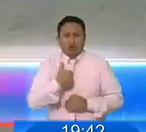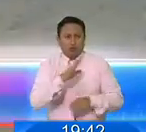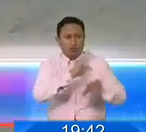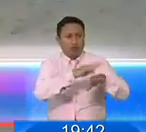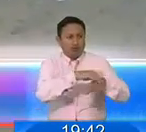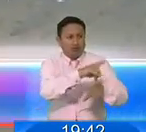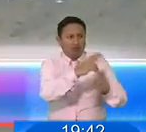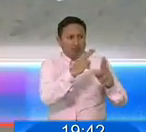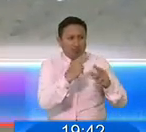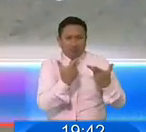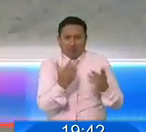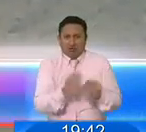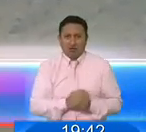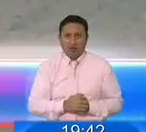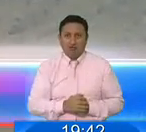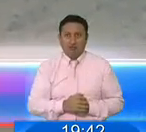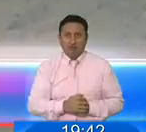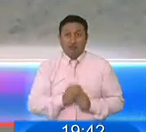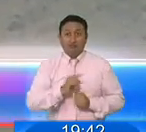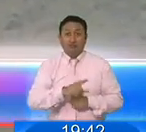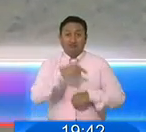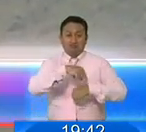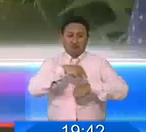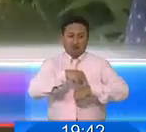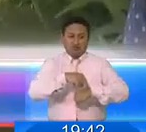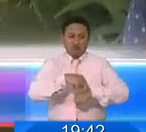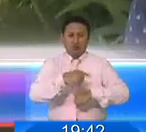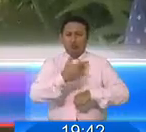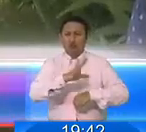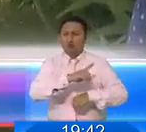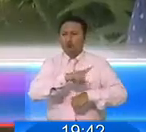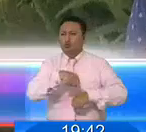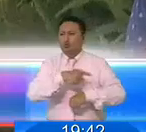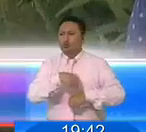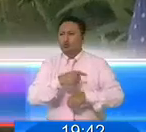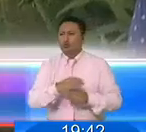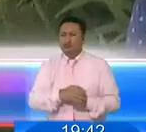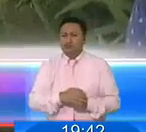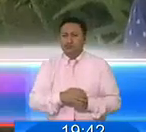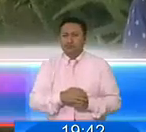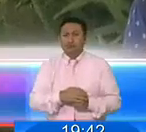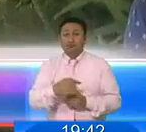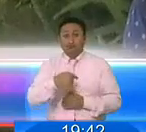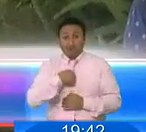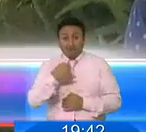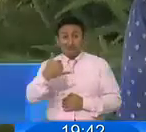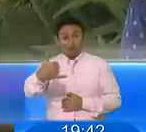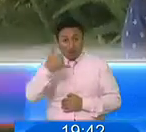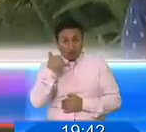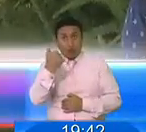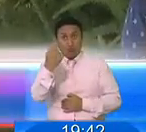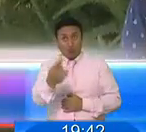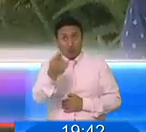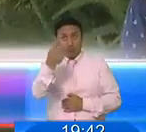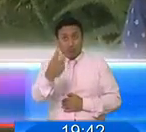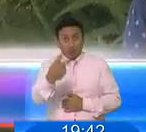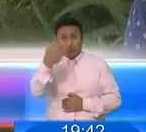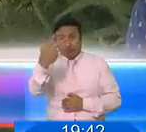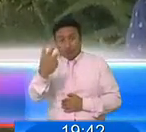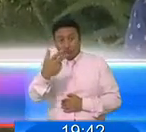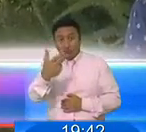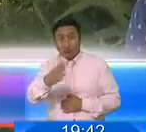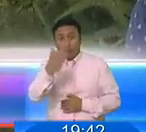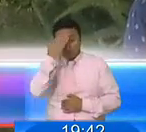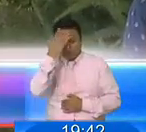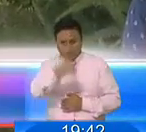la emergencia además de cuestionar los tiempos de respuesta fueron varias las llamadas que yo sé